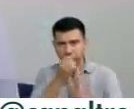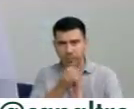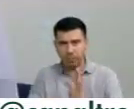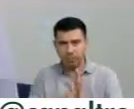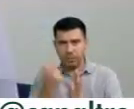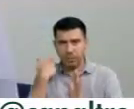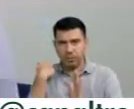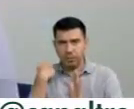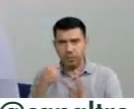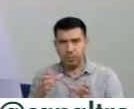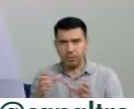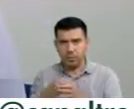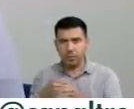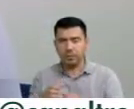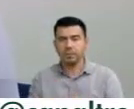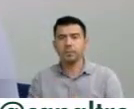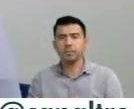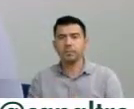Vamos a hacer